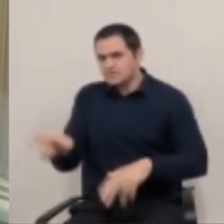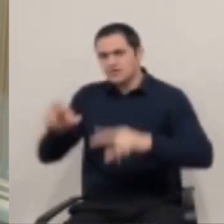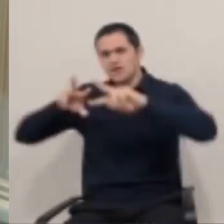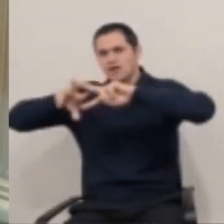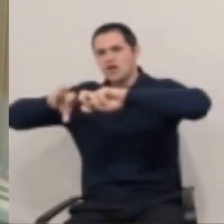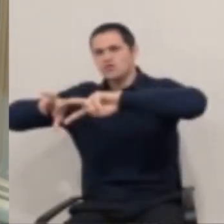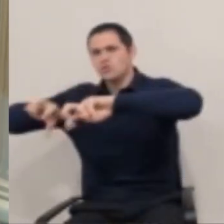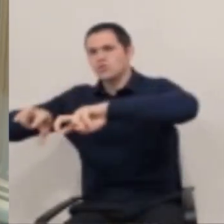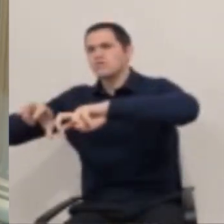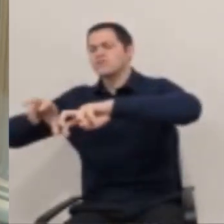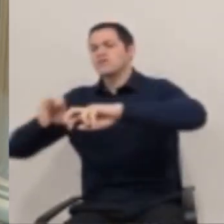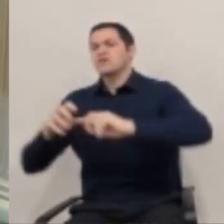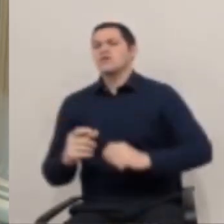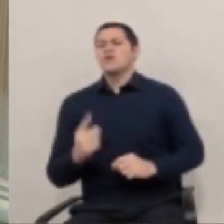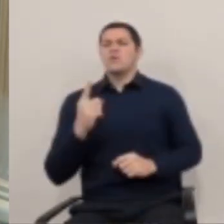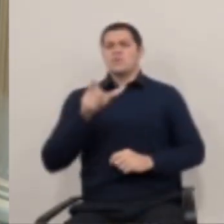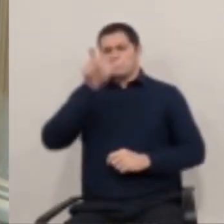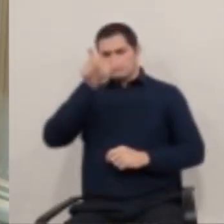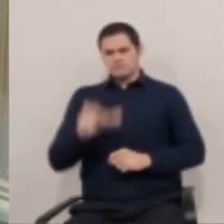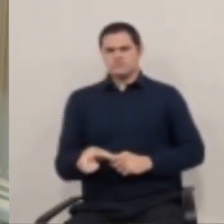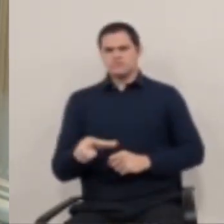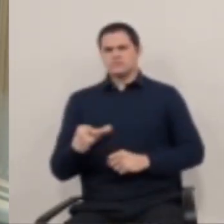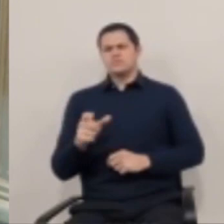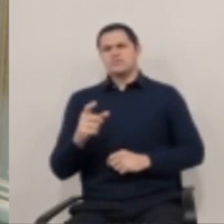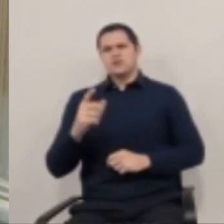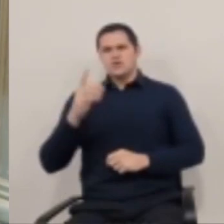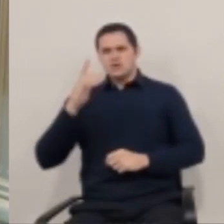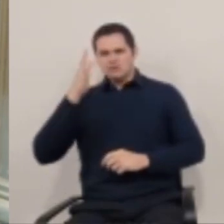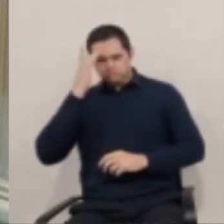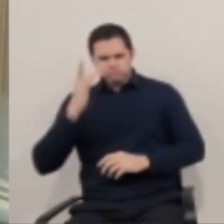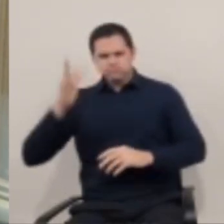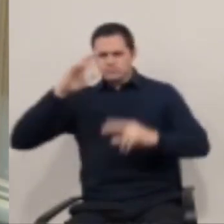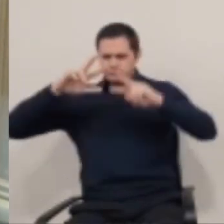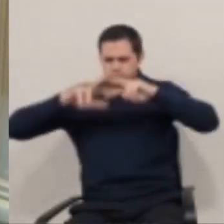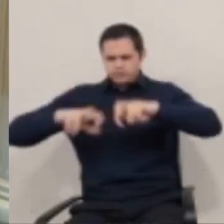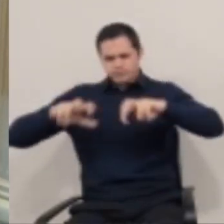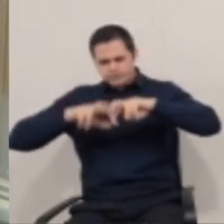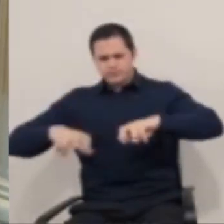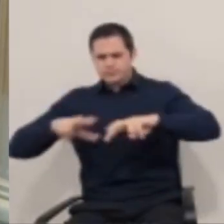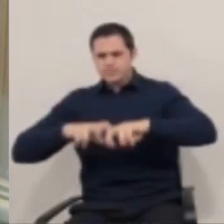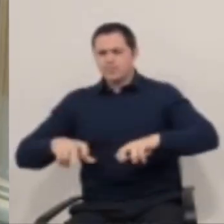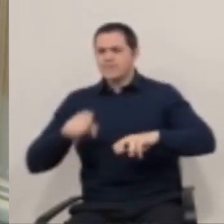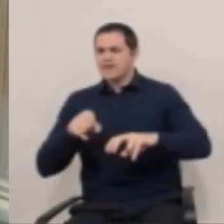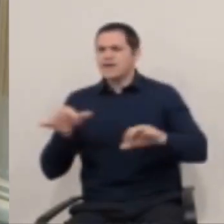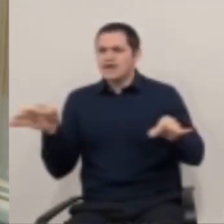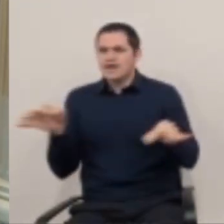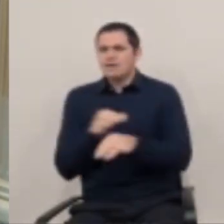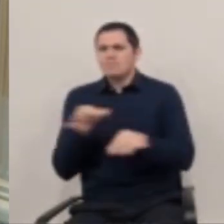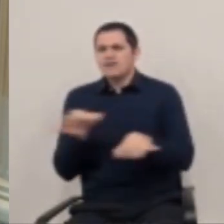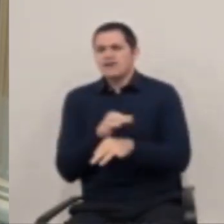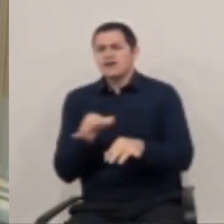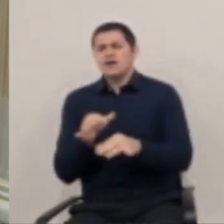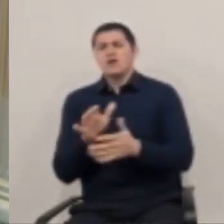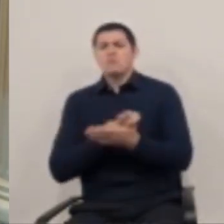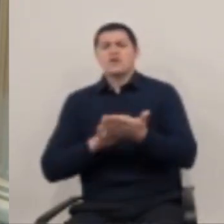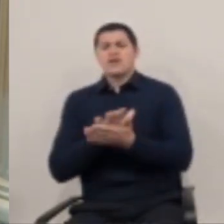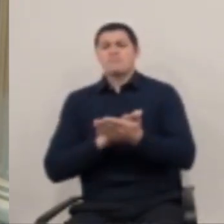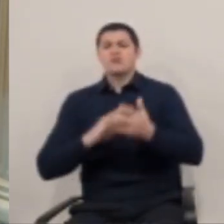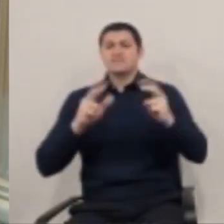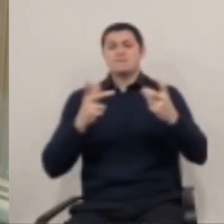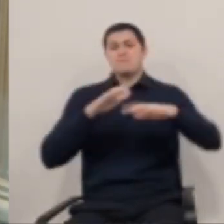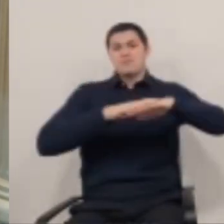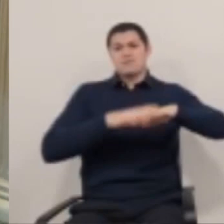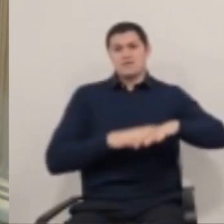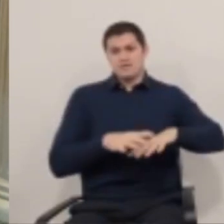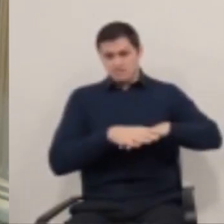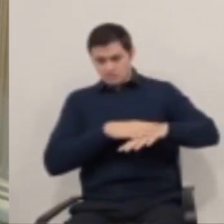matemático francés que se especializó en el estudio de la topología, una compleja rama de la lógica que describe modelos geométricos desde fórmulas matemáticas,